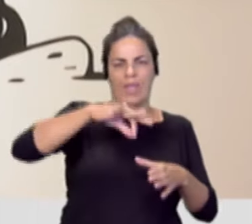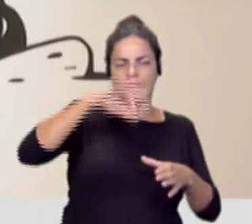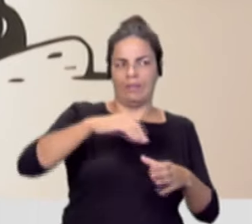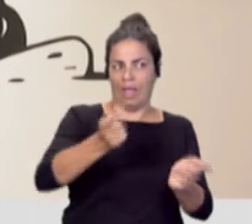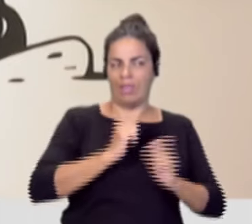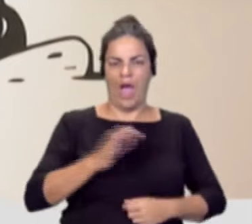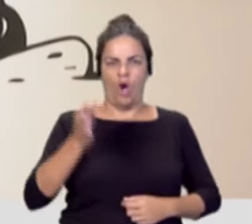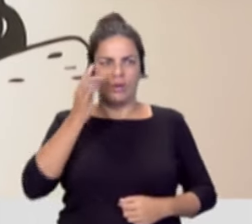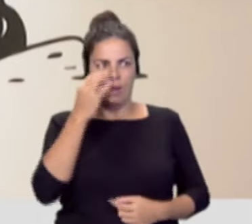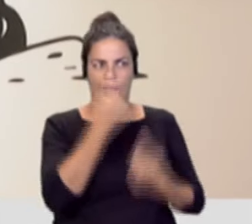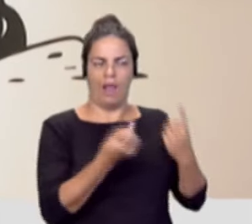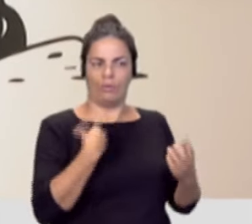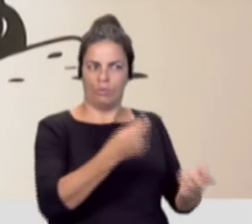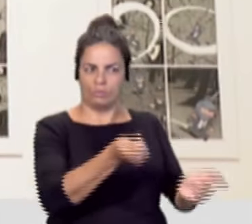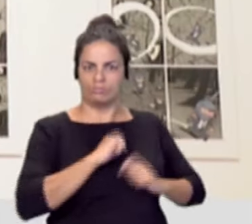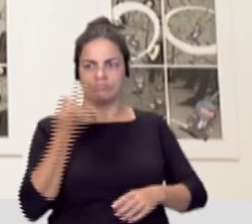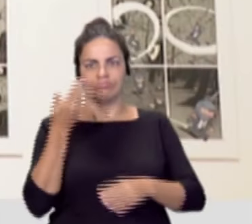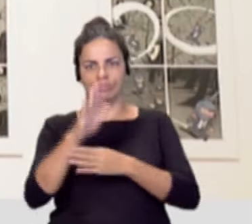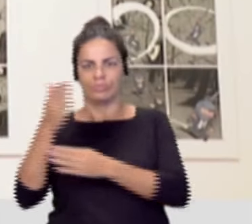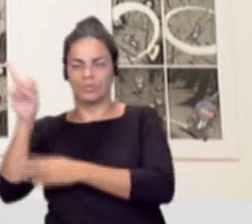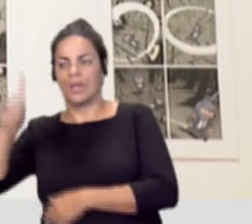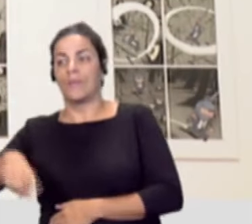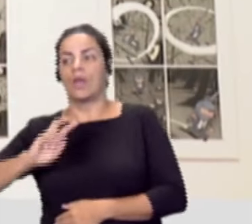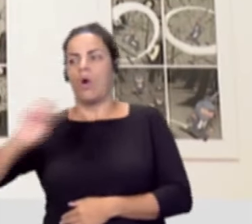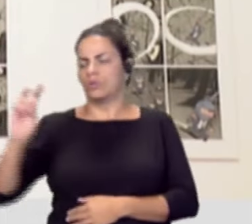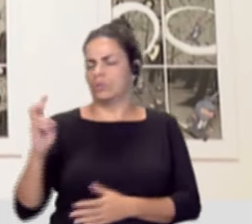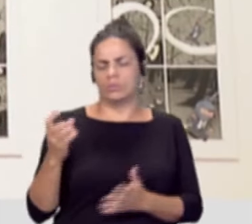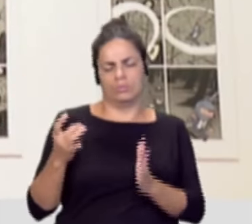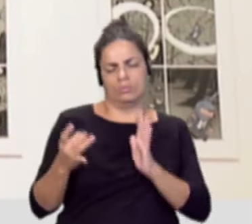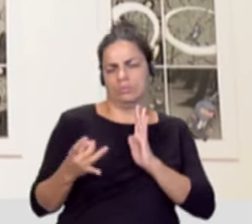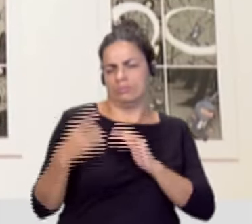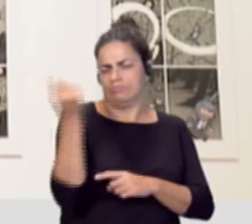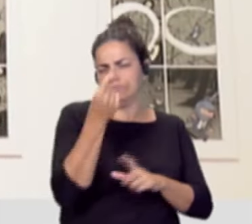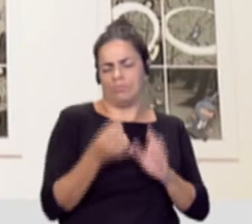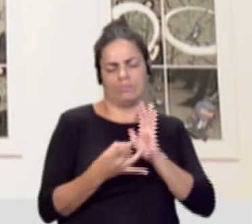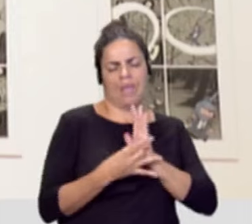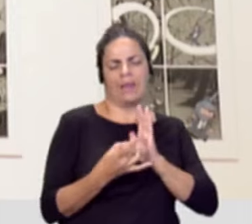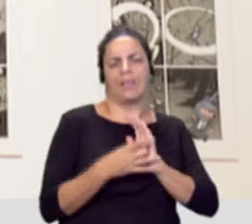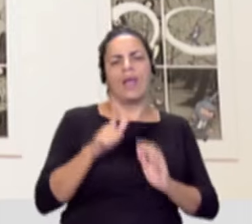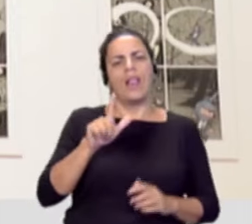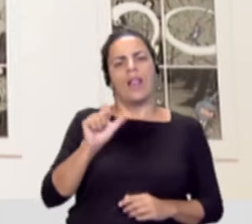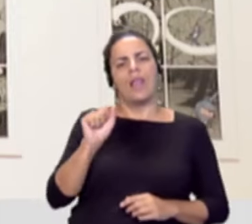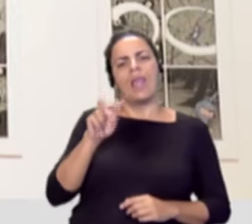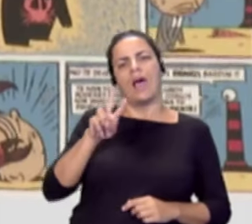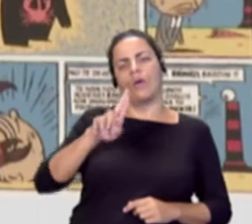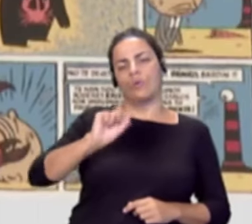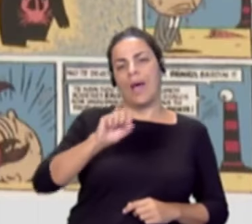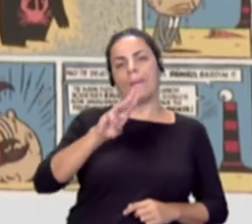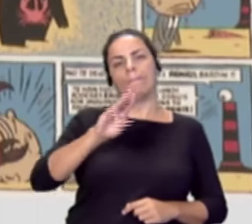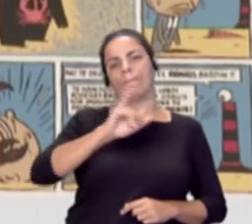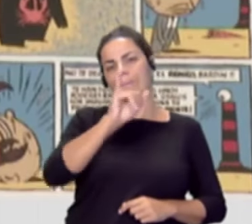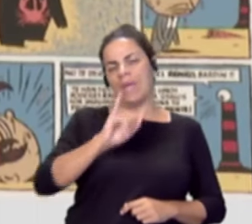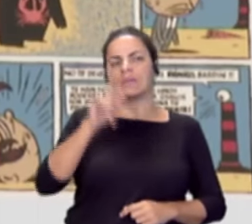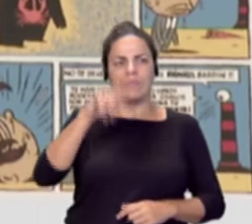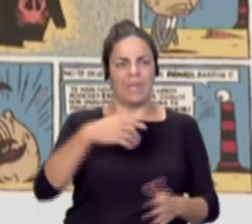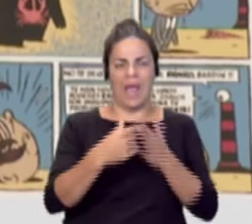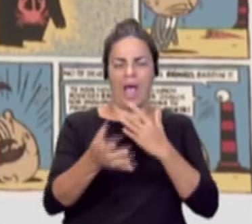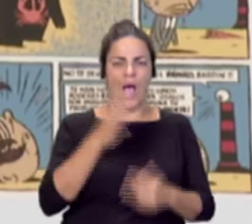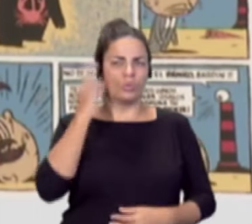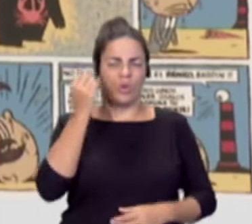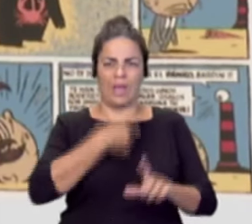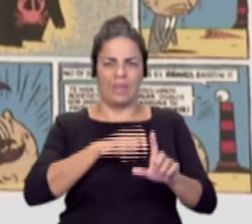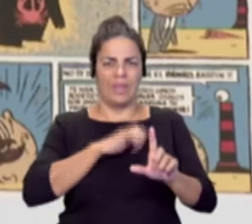muchísima calidad, de altísima calidad, de Laura Pérez Bernetti, que es una de las también grandes autoras de España y la precursora